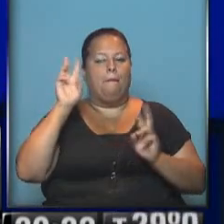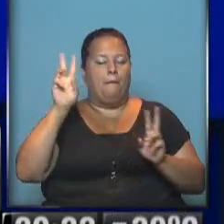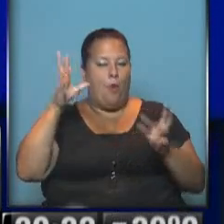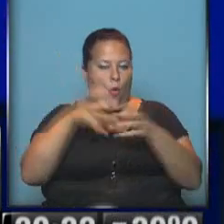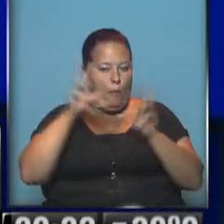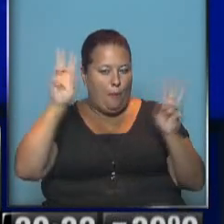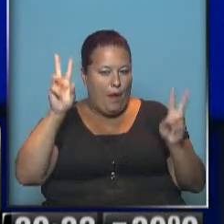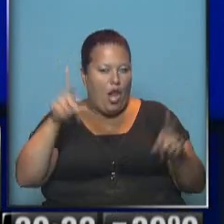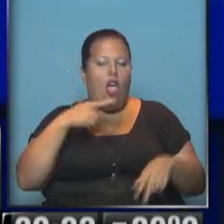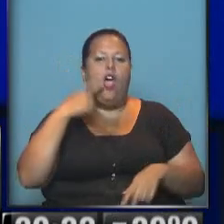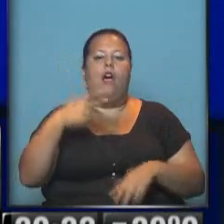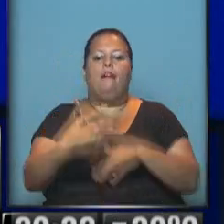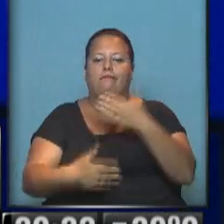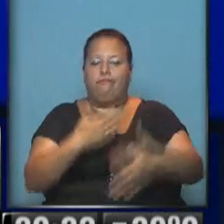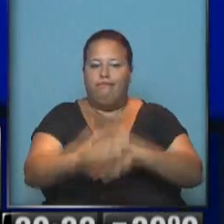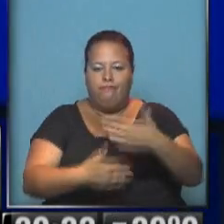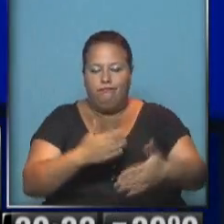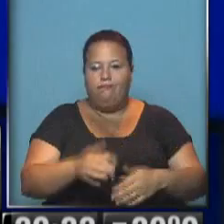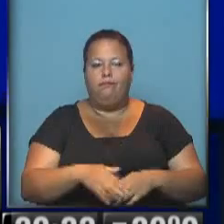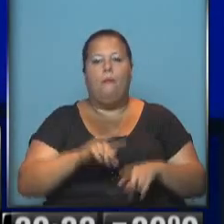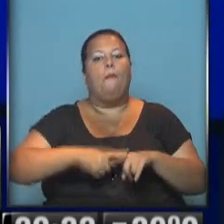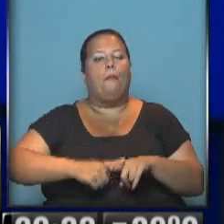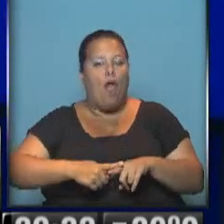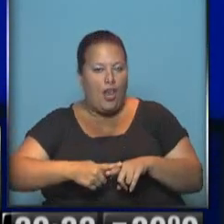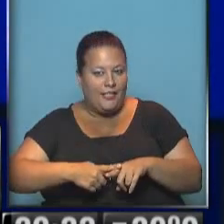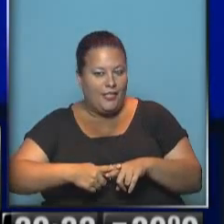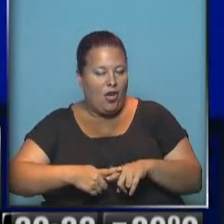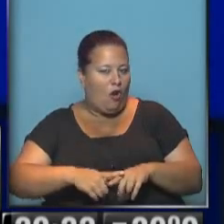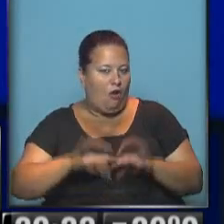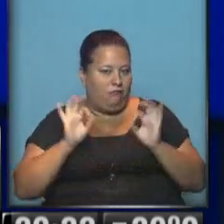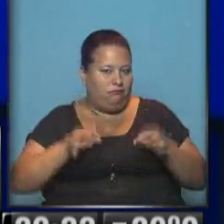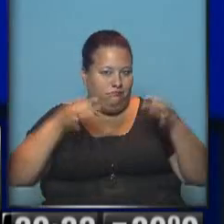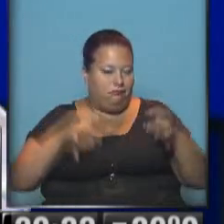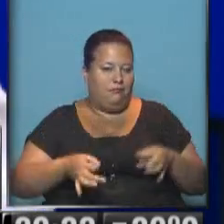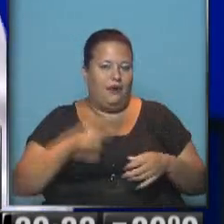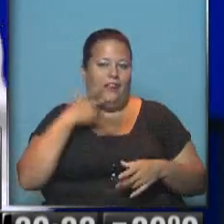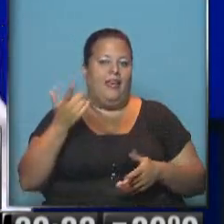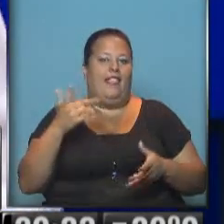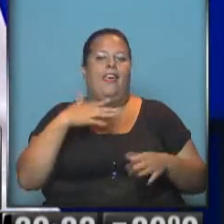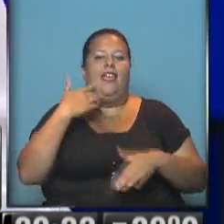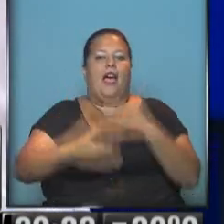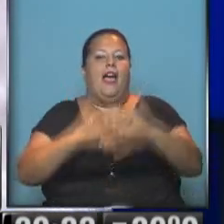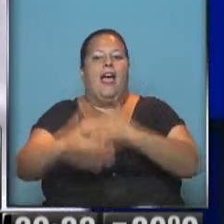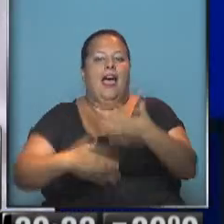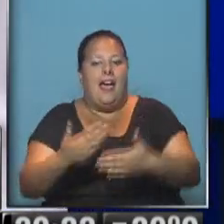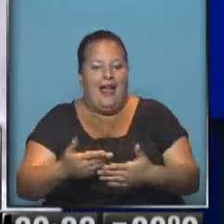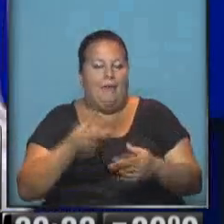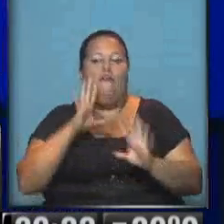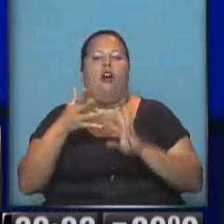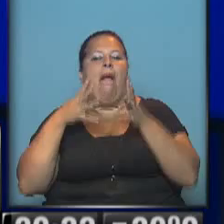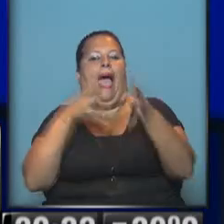donde era un avance político absoluto, es decir, un avance que es un